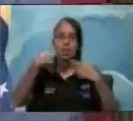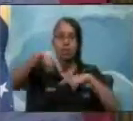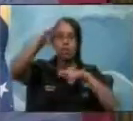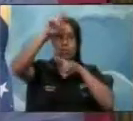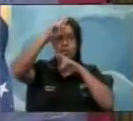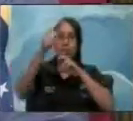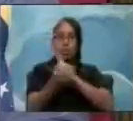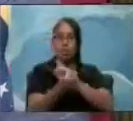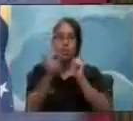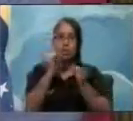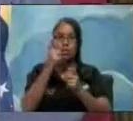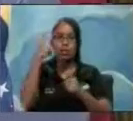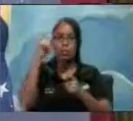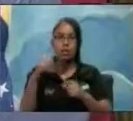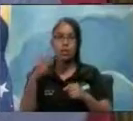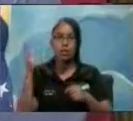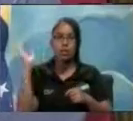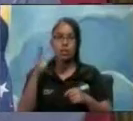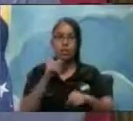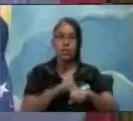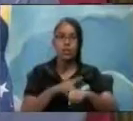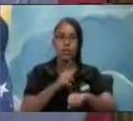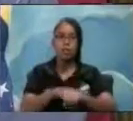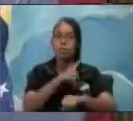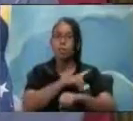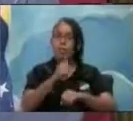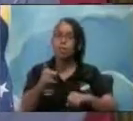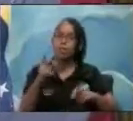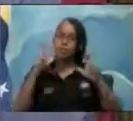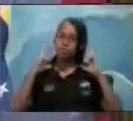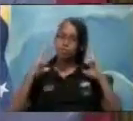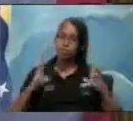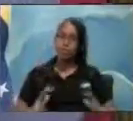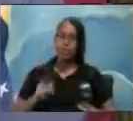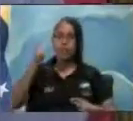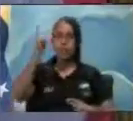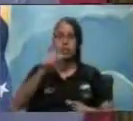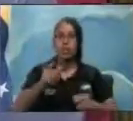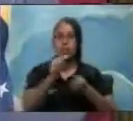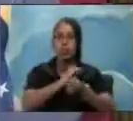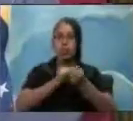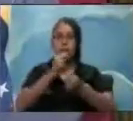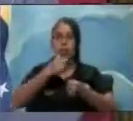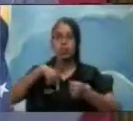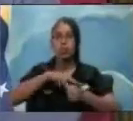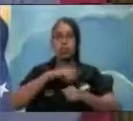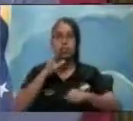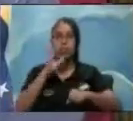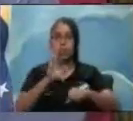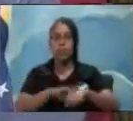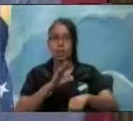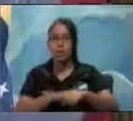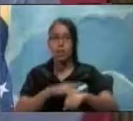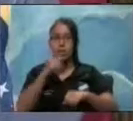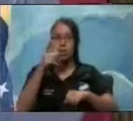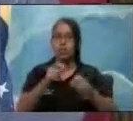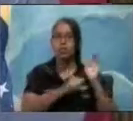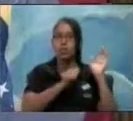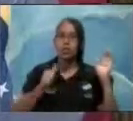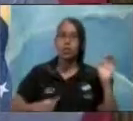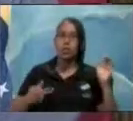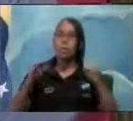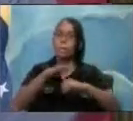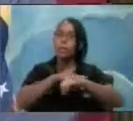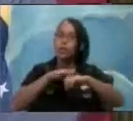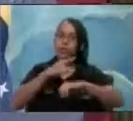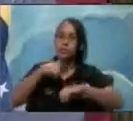y convertirse para que vengan tiempos de refrigerio y se han borrado vuestros pecados. Ya nosotros, el Señor perdonó nuestros